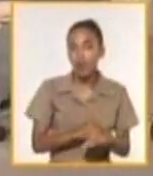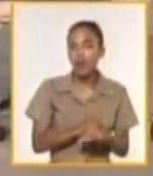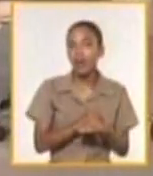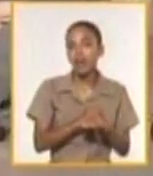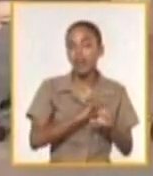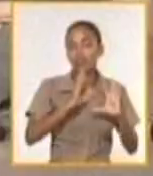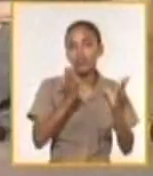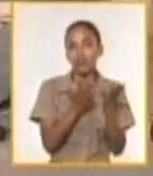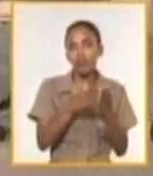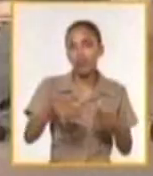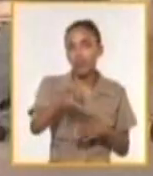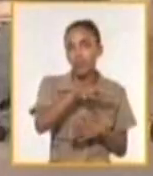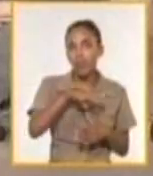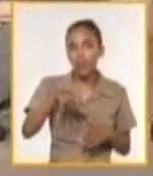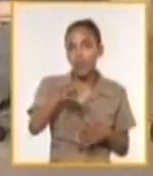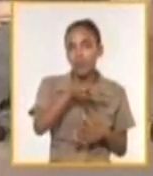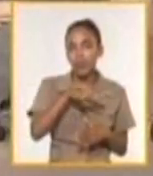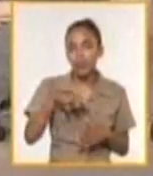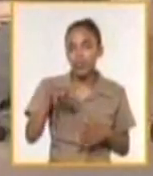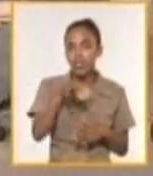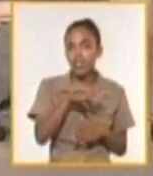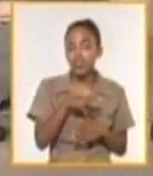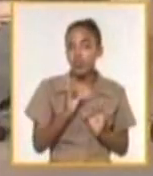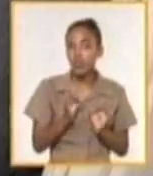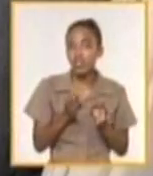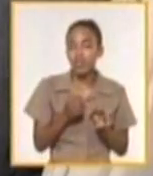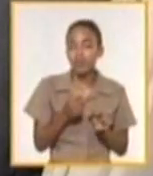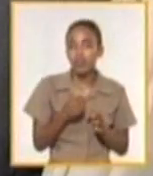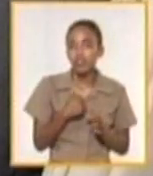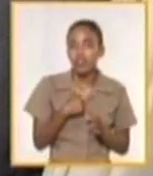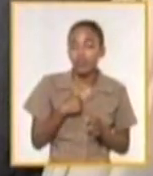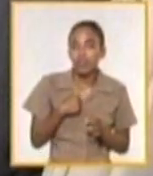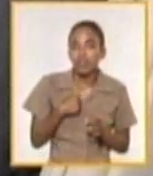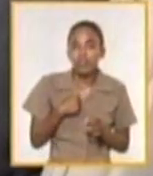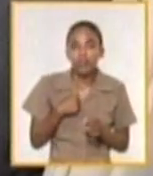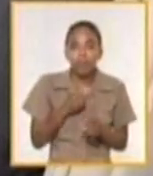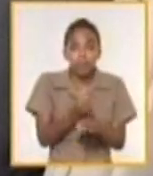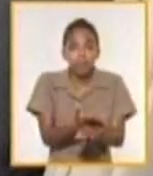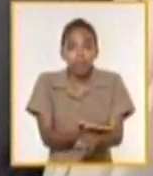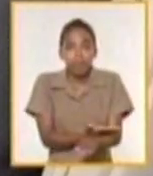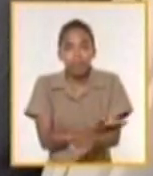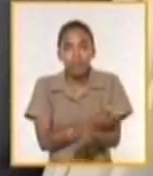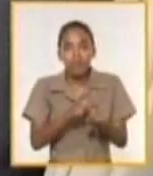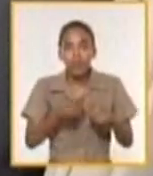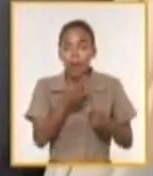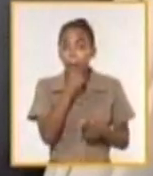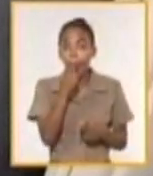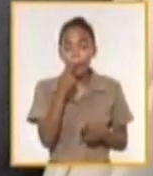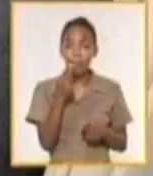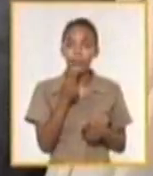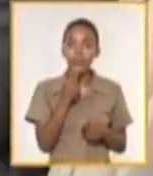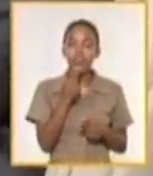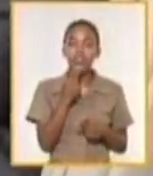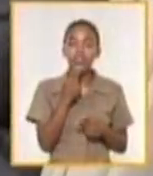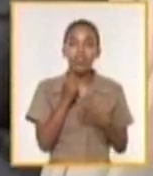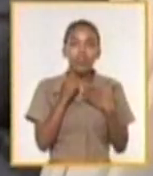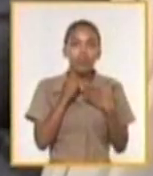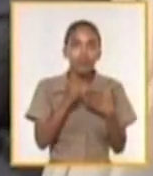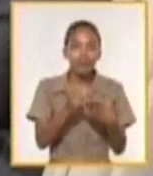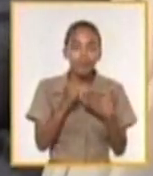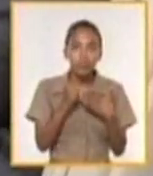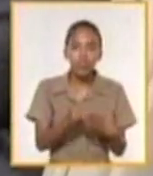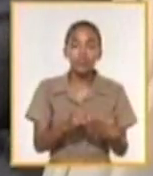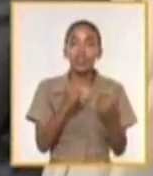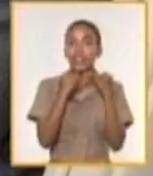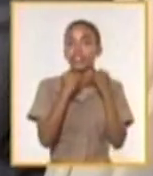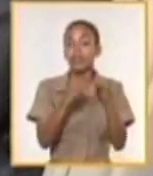¿no? Donde uno siempre se estremece porque después de todo lo que hizo Martí por la independencia, en la lucha contra España,